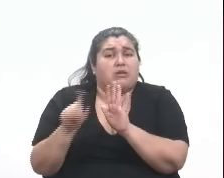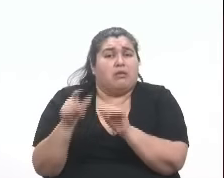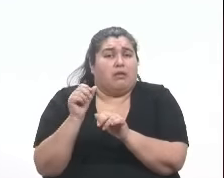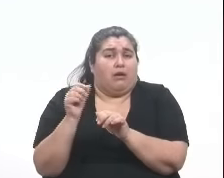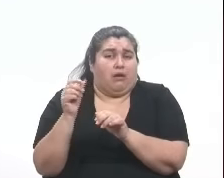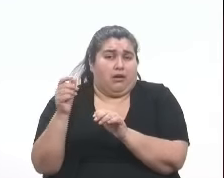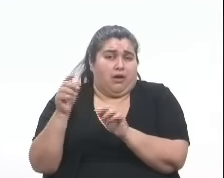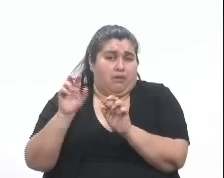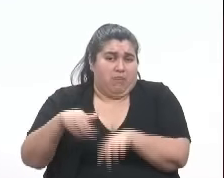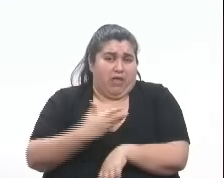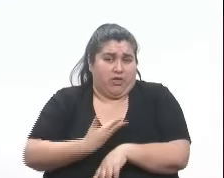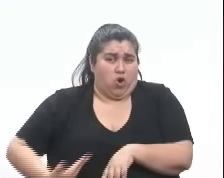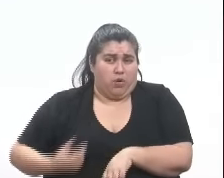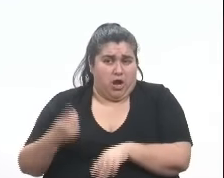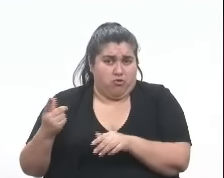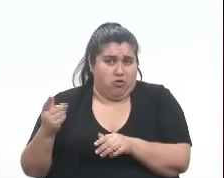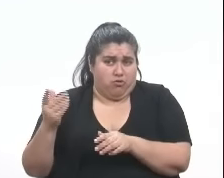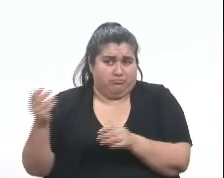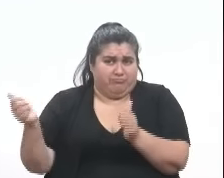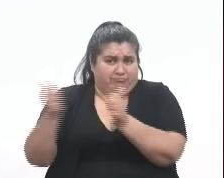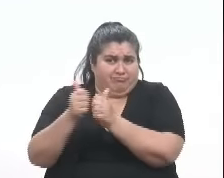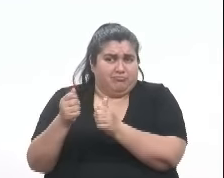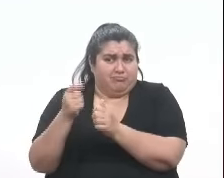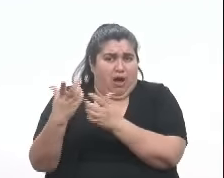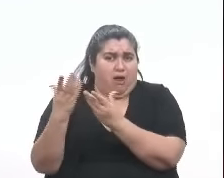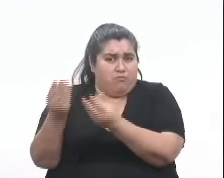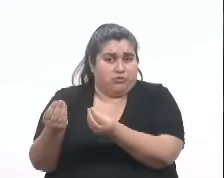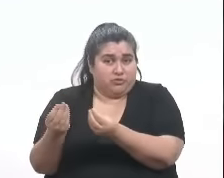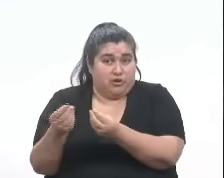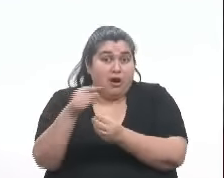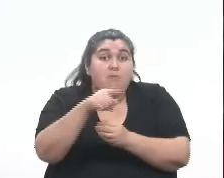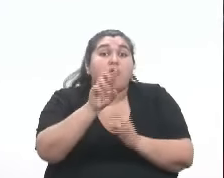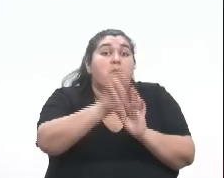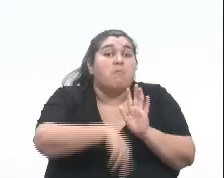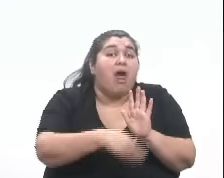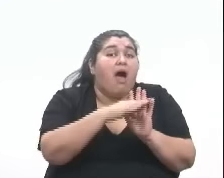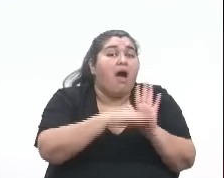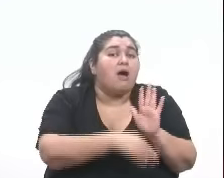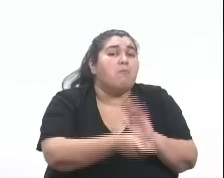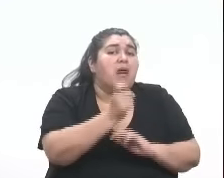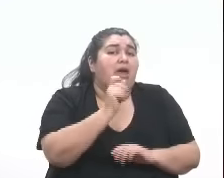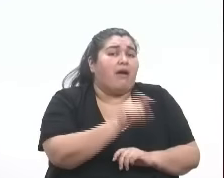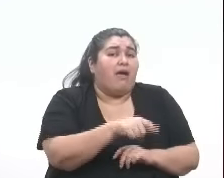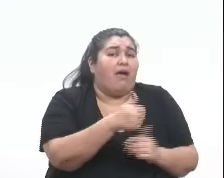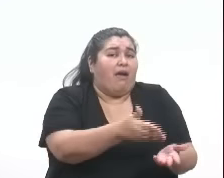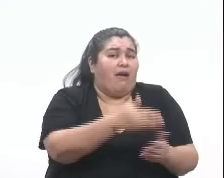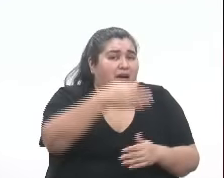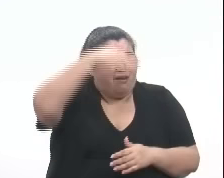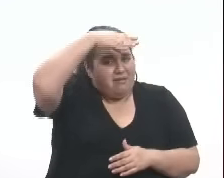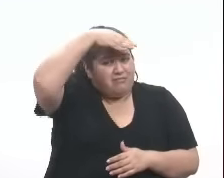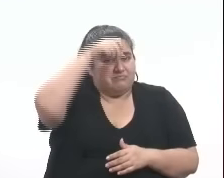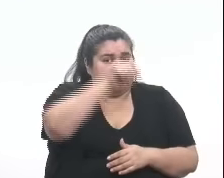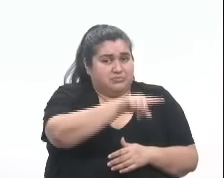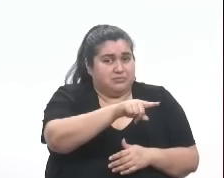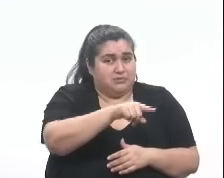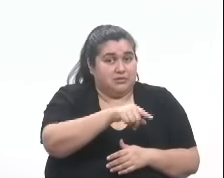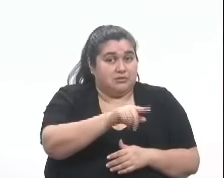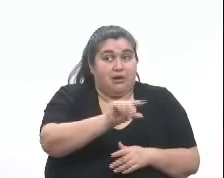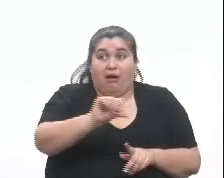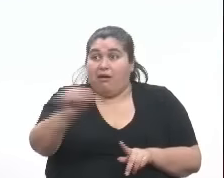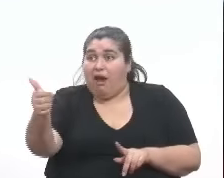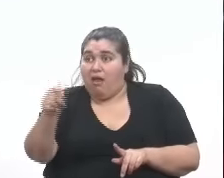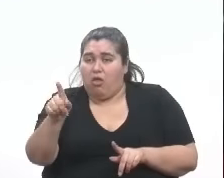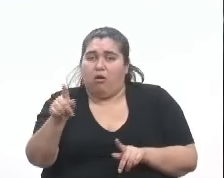Para Bullrich. Y por eso lo ubicaron atrás a Stuzenegger y a Caputo. que